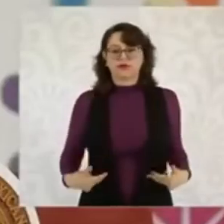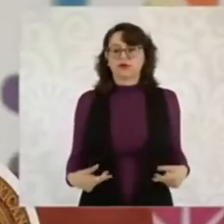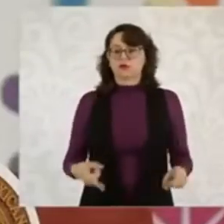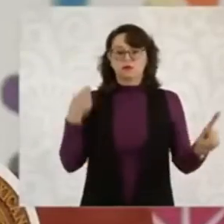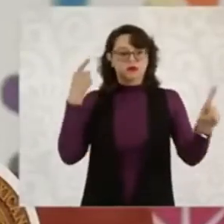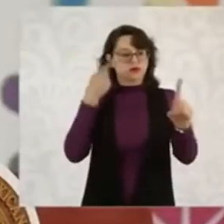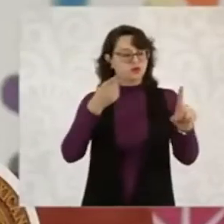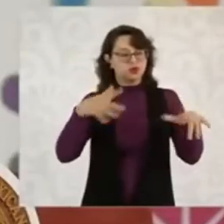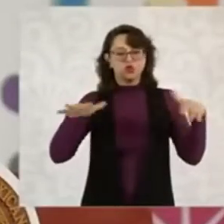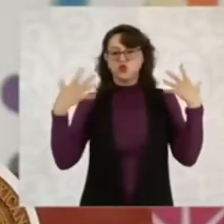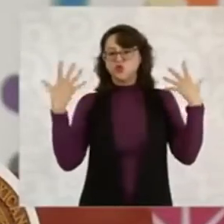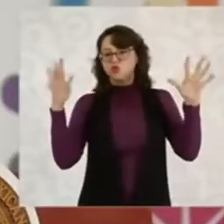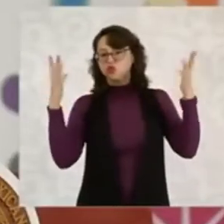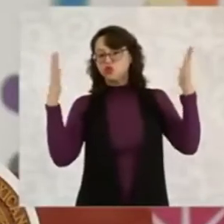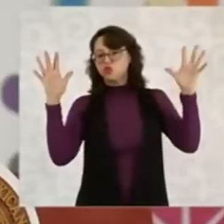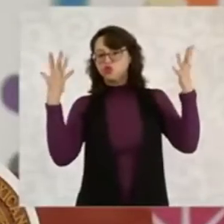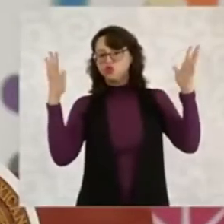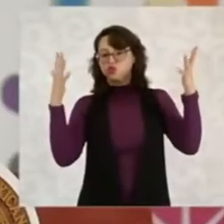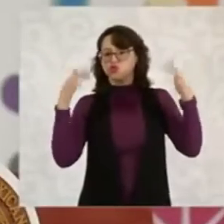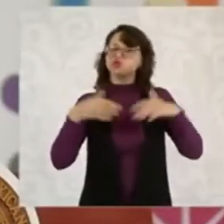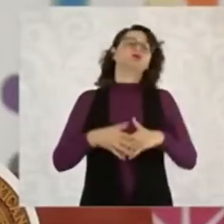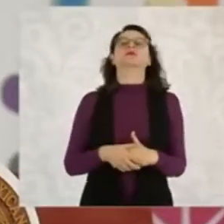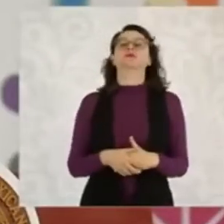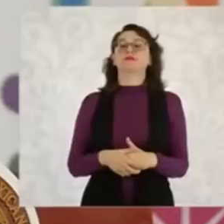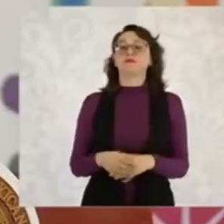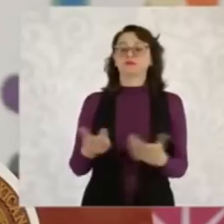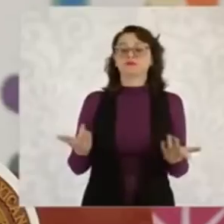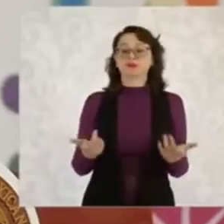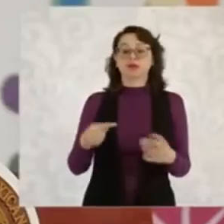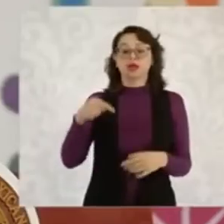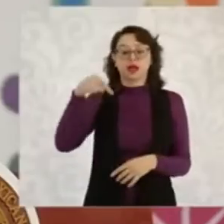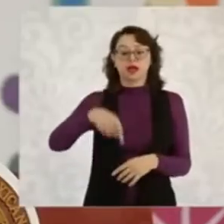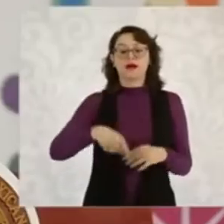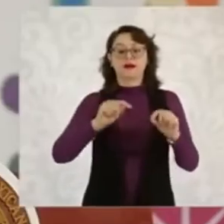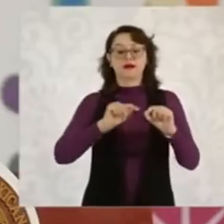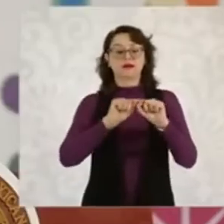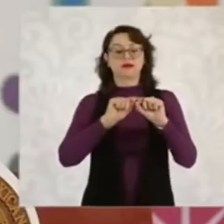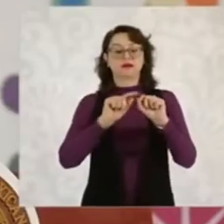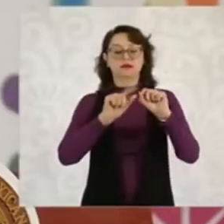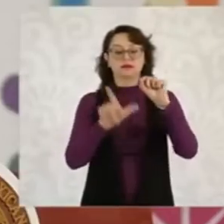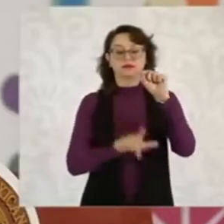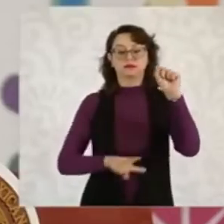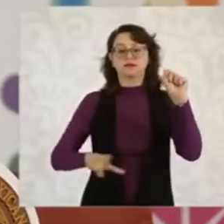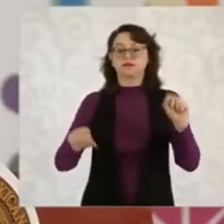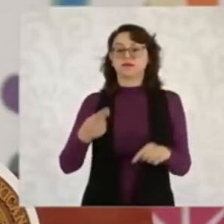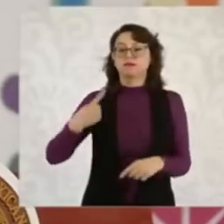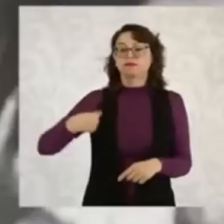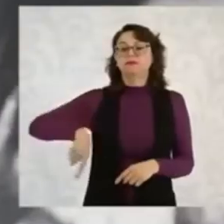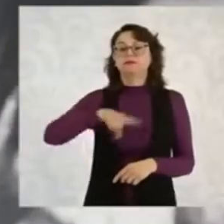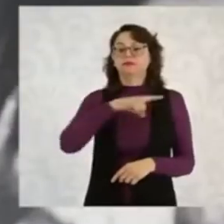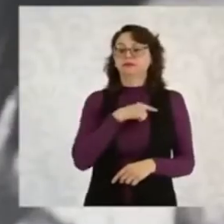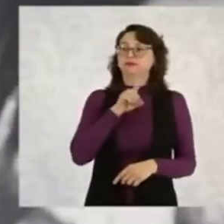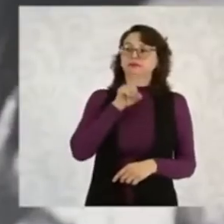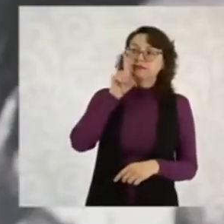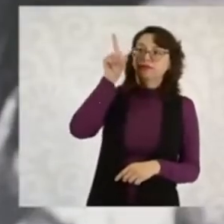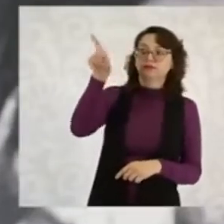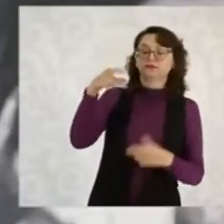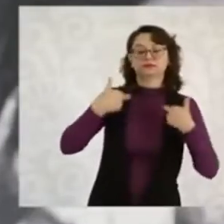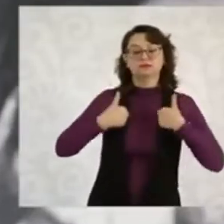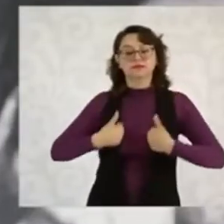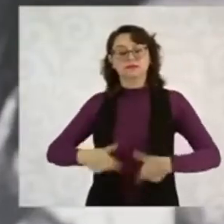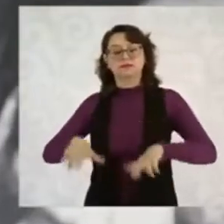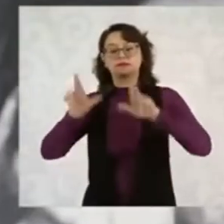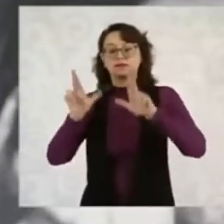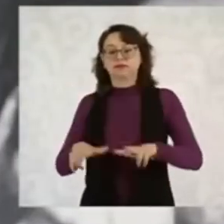el centro. México, como país del sur global, asumió en esta conferencia un papel protagónico en un